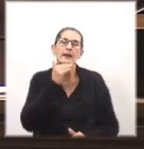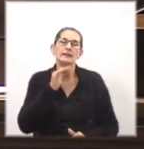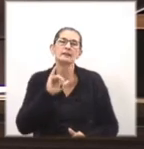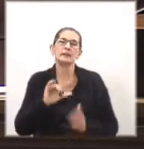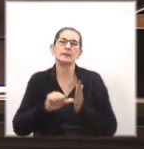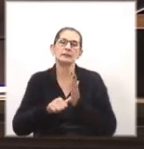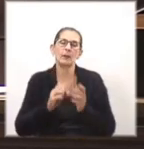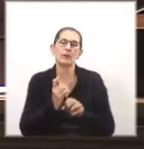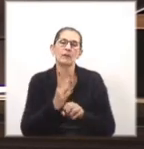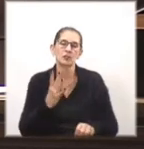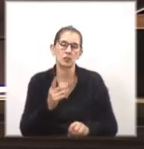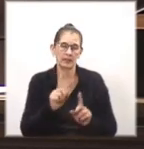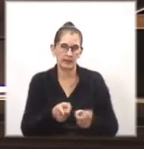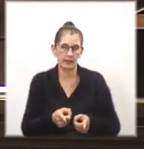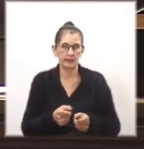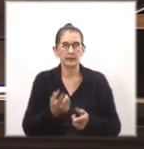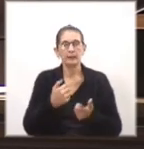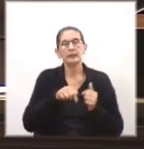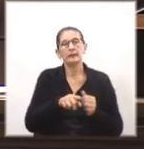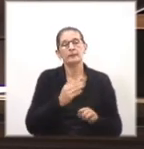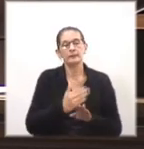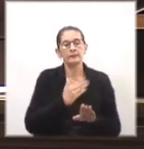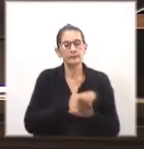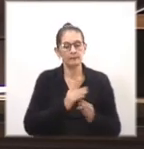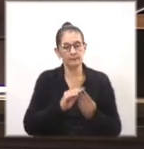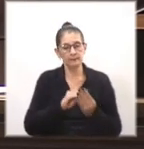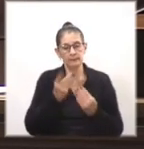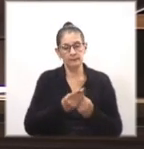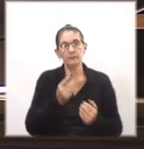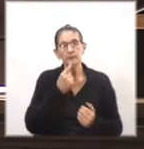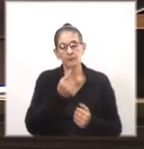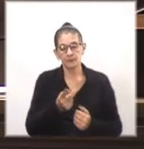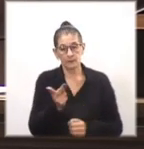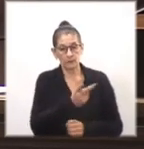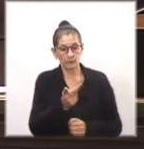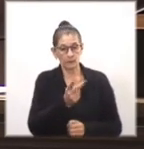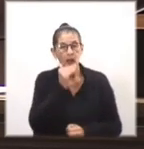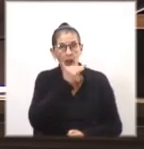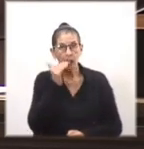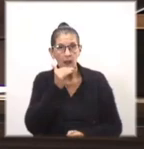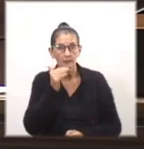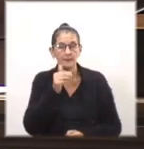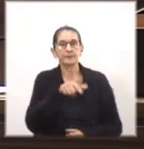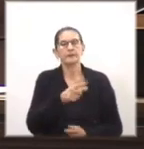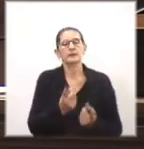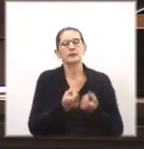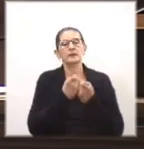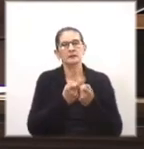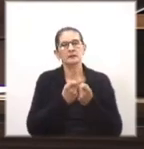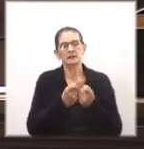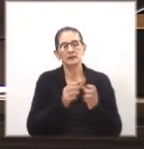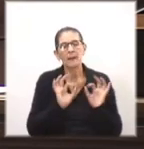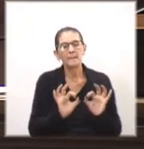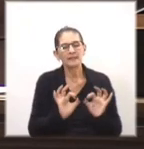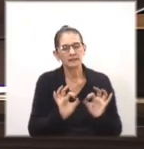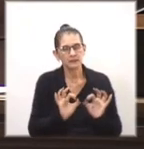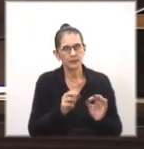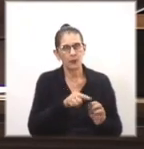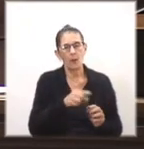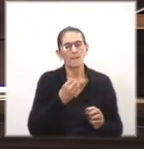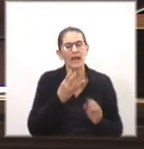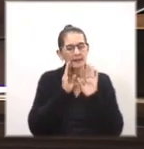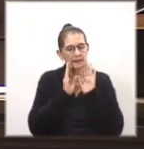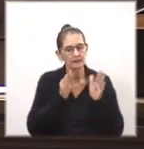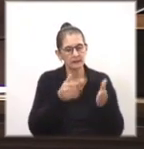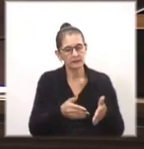Pensiones Profesionales. En el anteproyecto se explicitaba que estas dos cajas necesitarían un tratamiento específico para atender